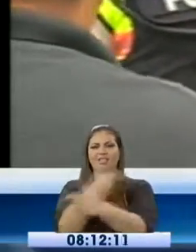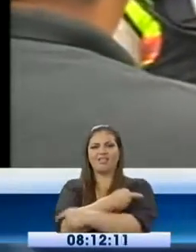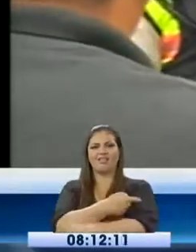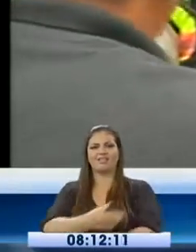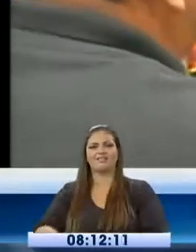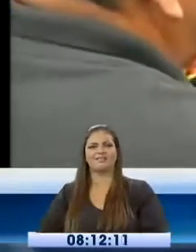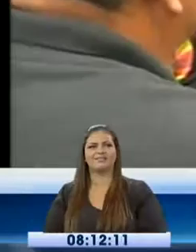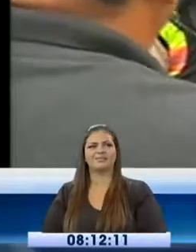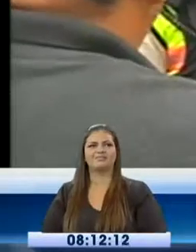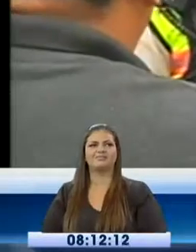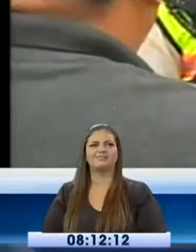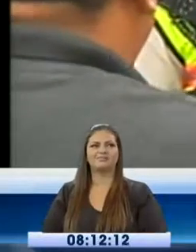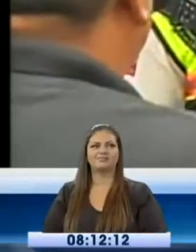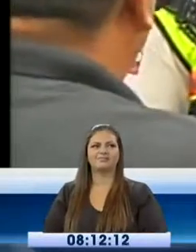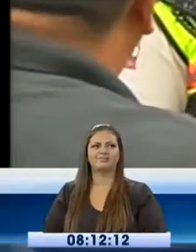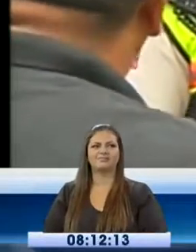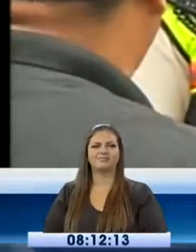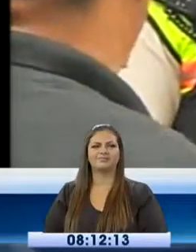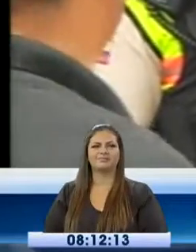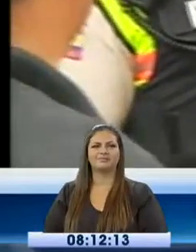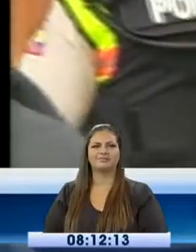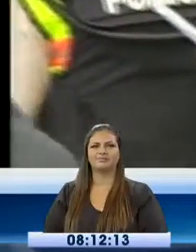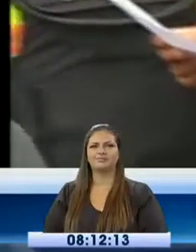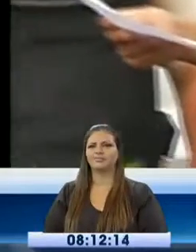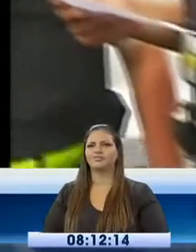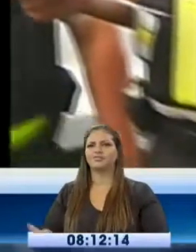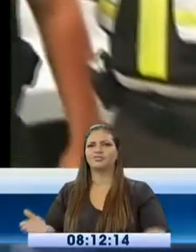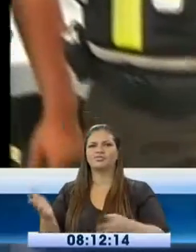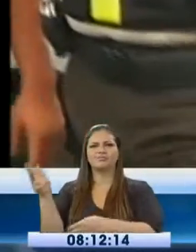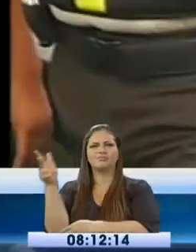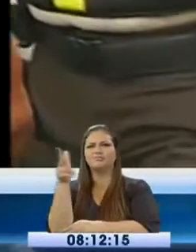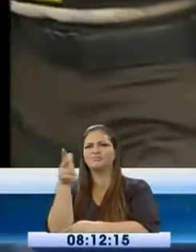operativo. No sé dónde está la cámara.